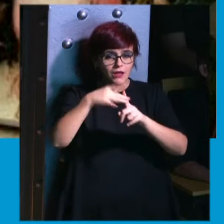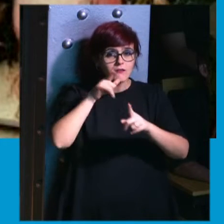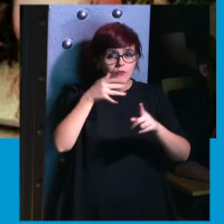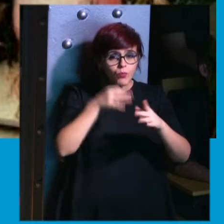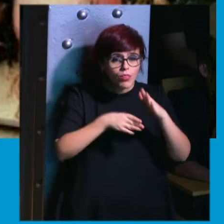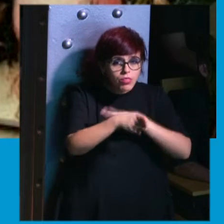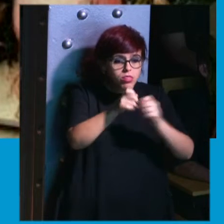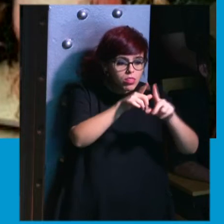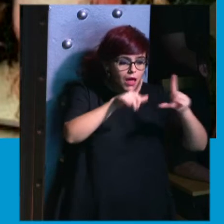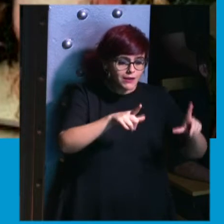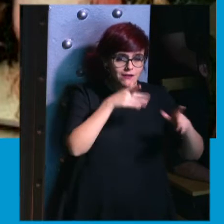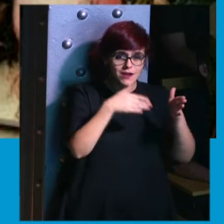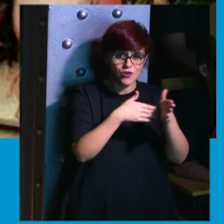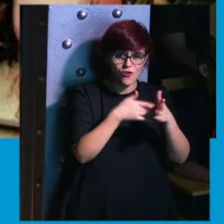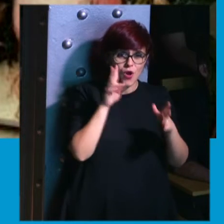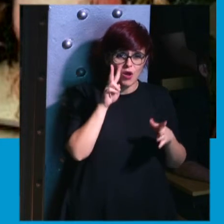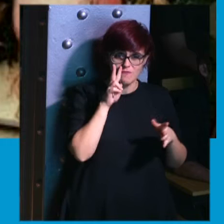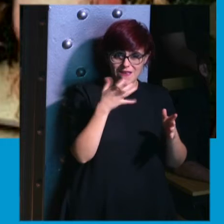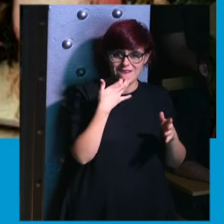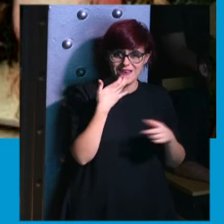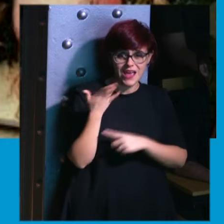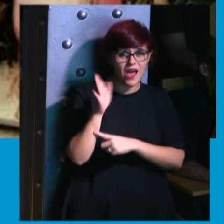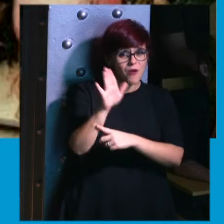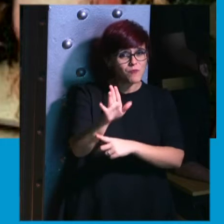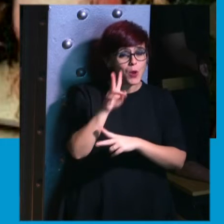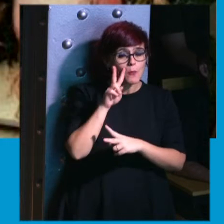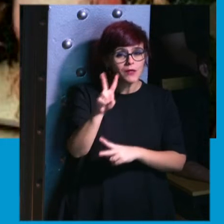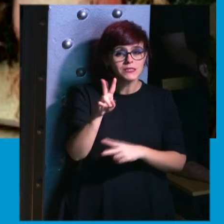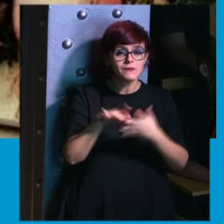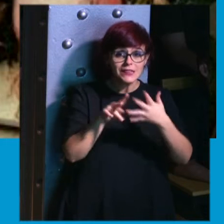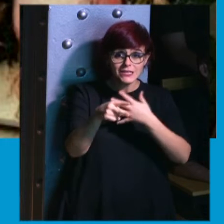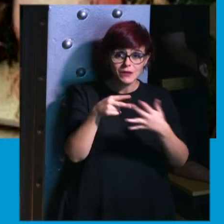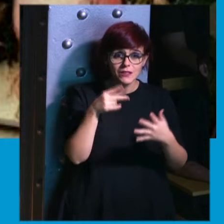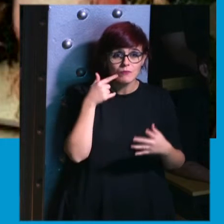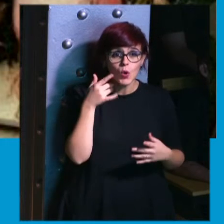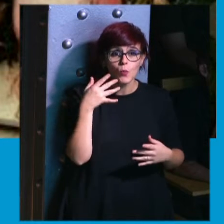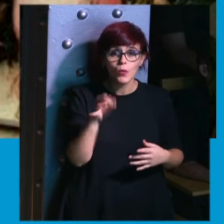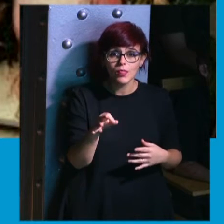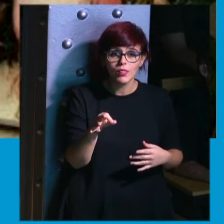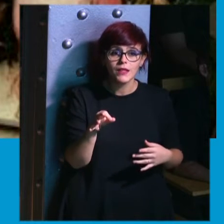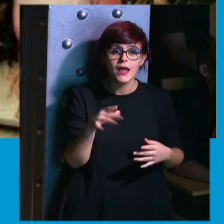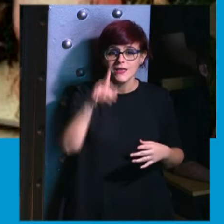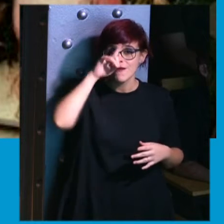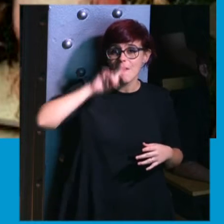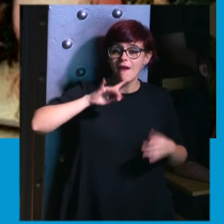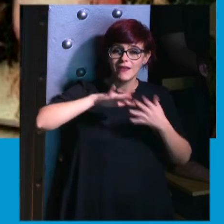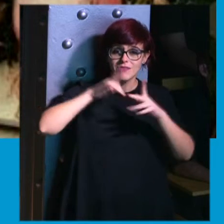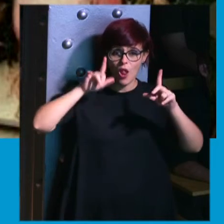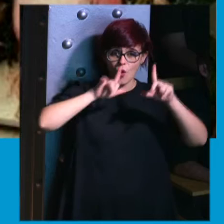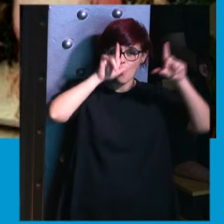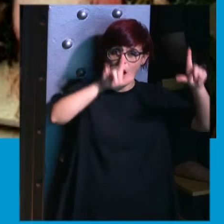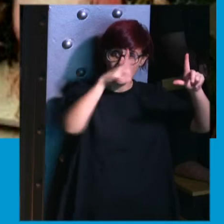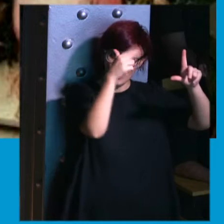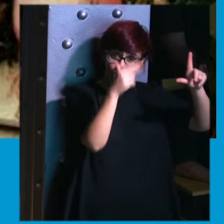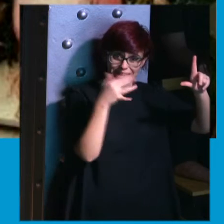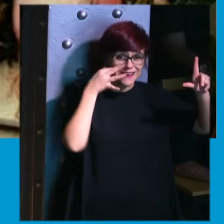cada uno de los rincones. Por ejemplo, como os pongo en lo que es la transparencia, bueno, pues tenéis la imagen del cuadro directamente y estas